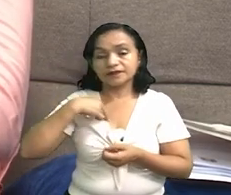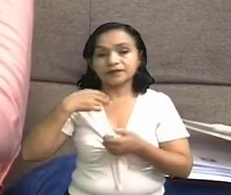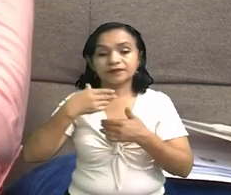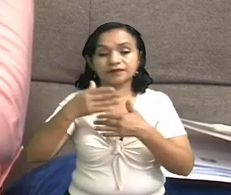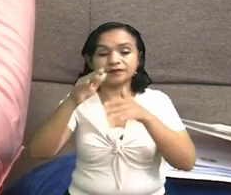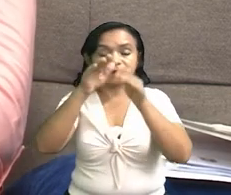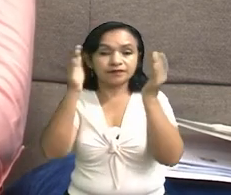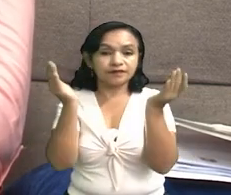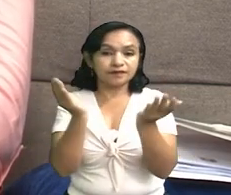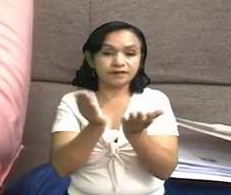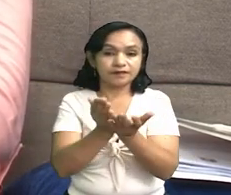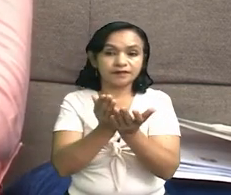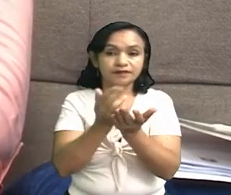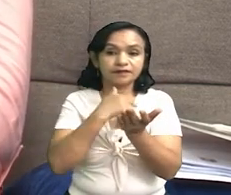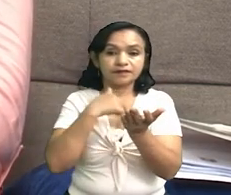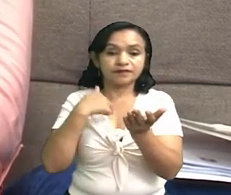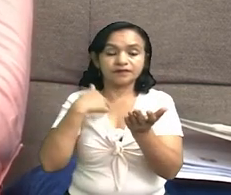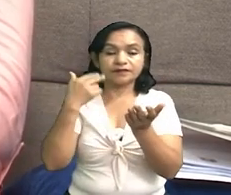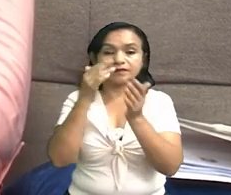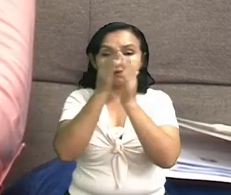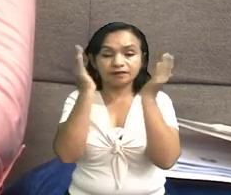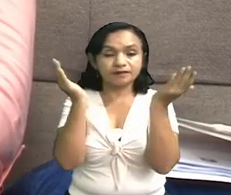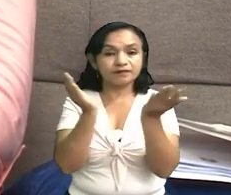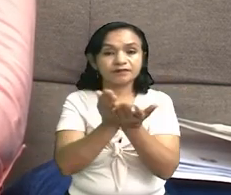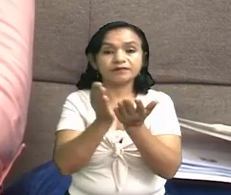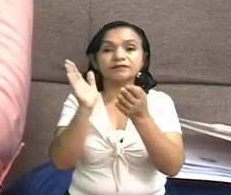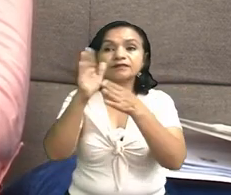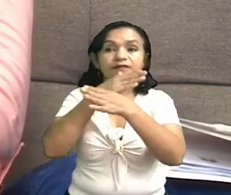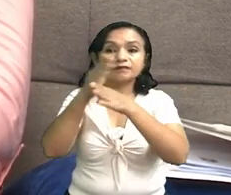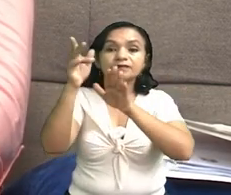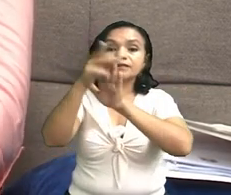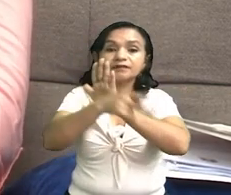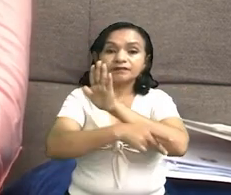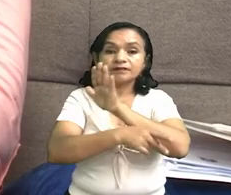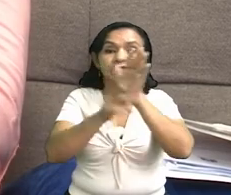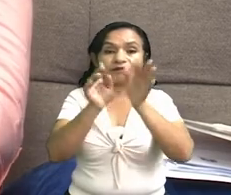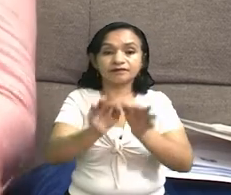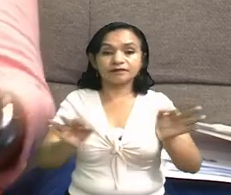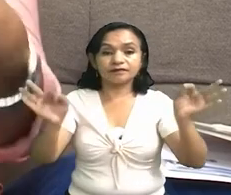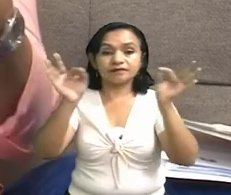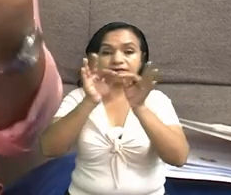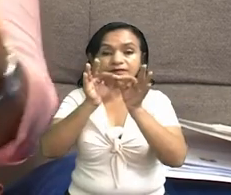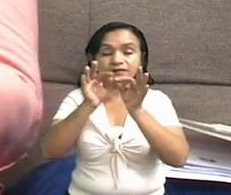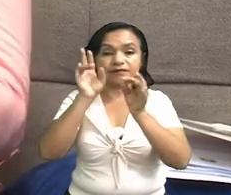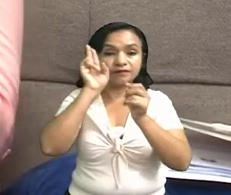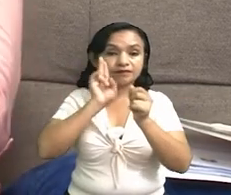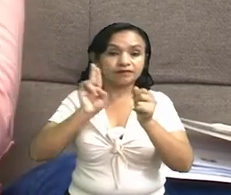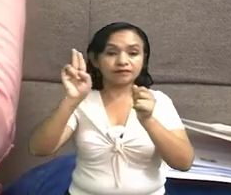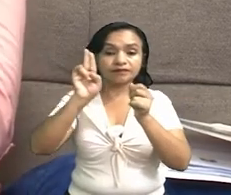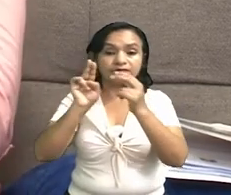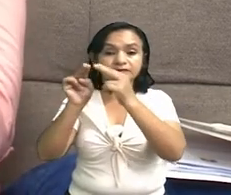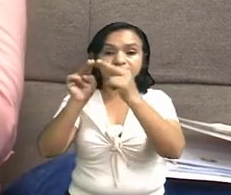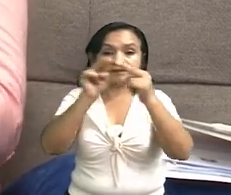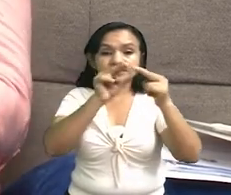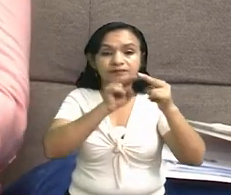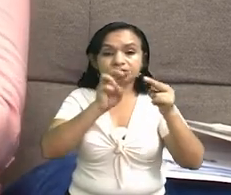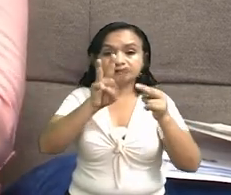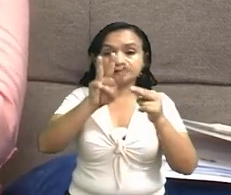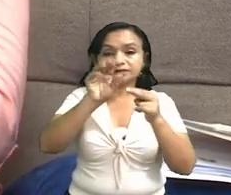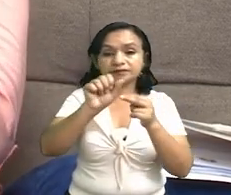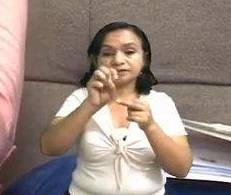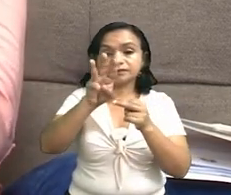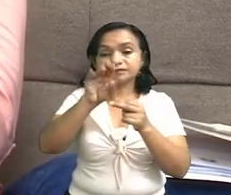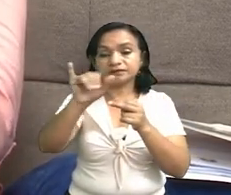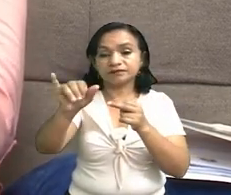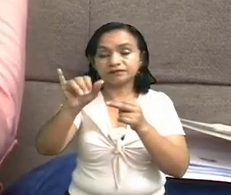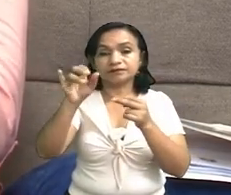en el mundo y de lo que se está haciendo en el mundo. Para nosotros es muy importante estos contactos con Huawei y también desde